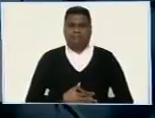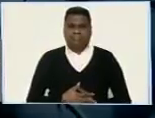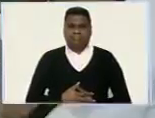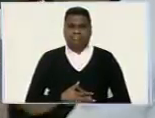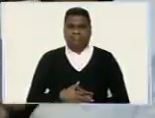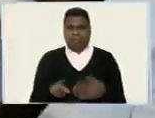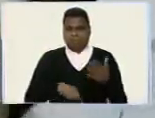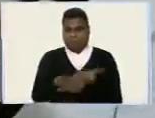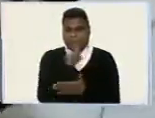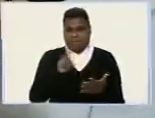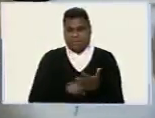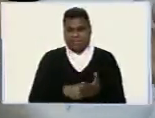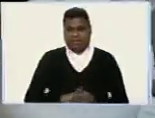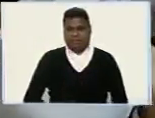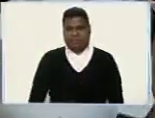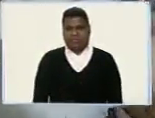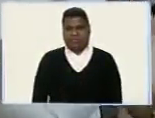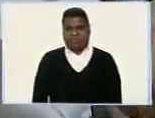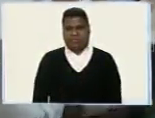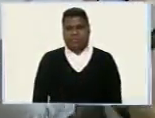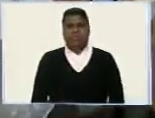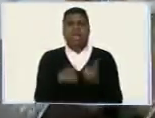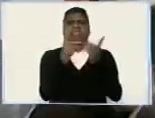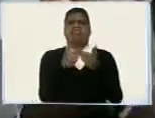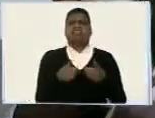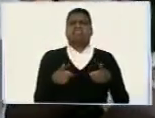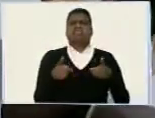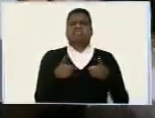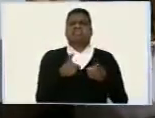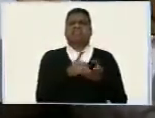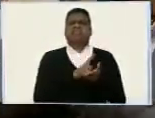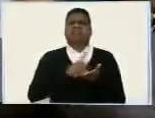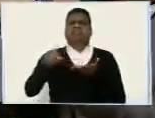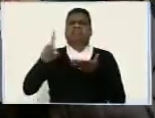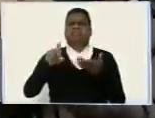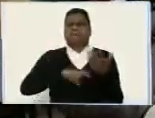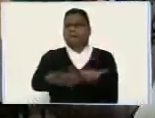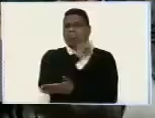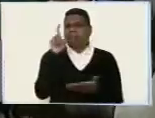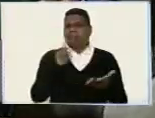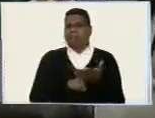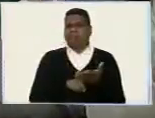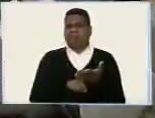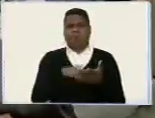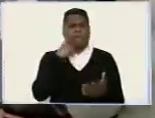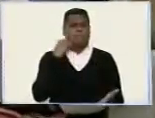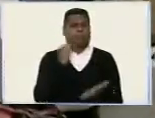irreductible, con una dignidad a toda prueba.